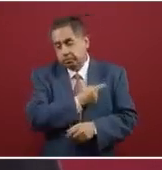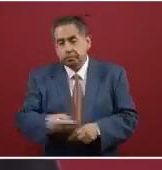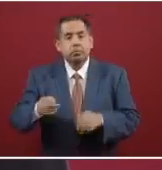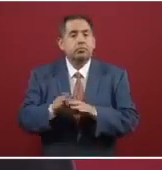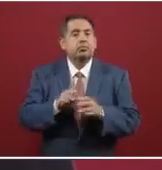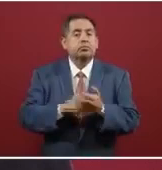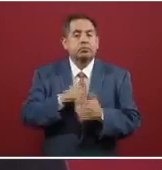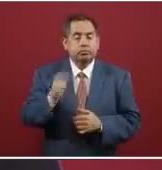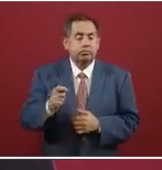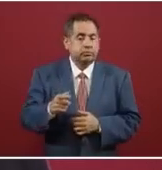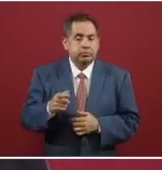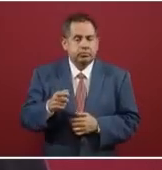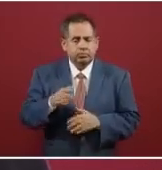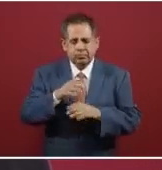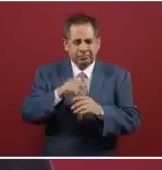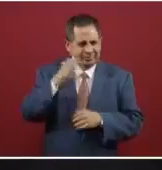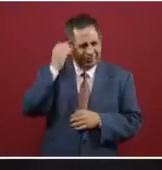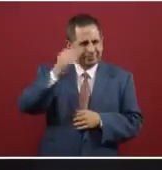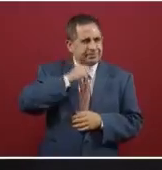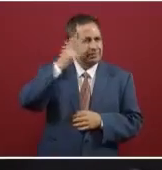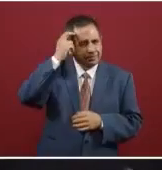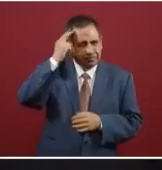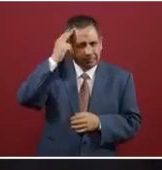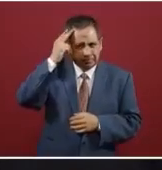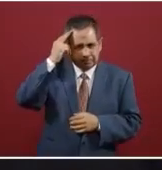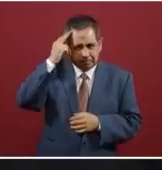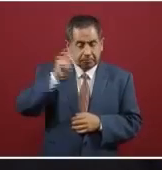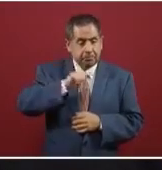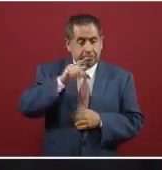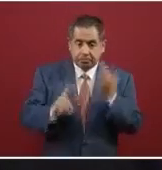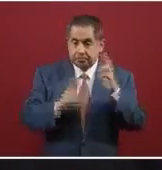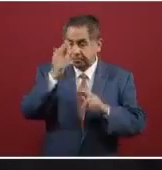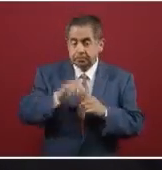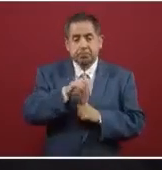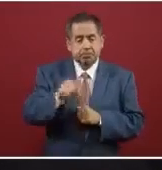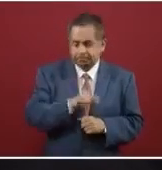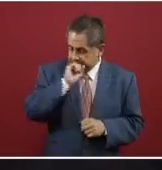sobre todo en el Porfiriato y después de la Revolución también,